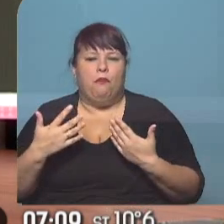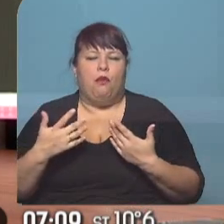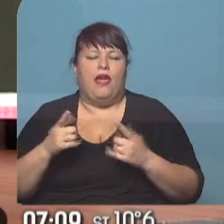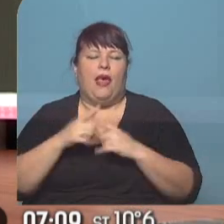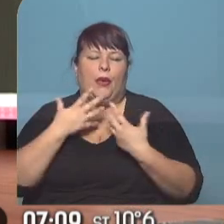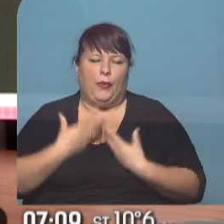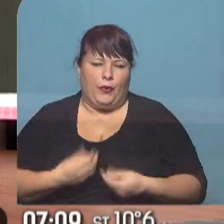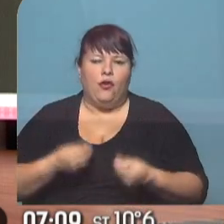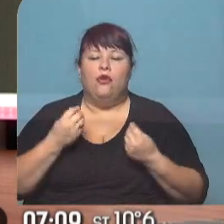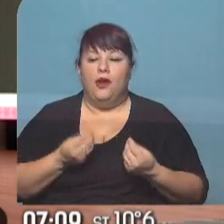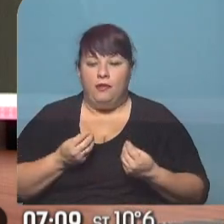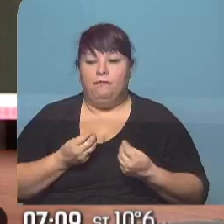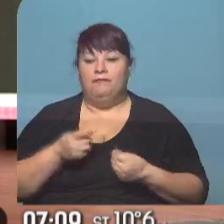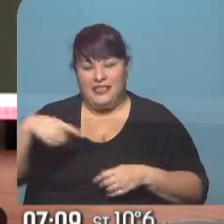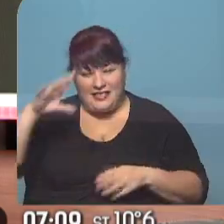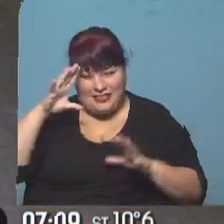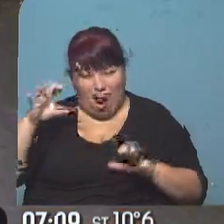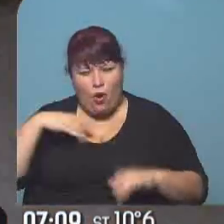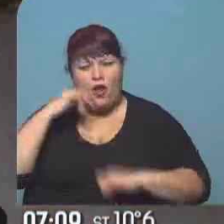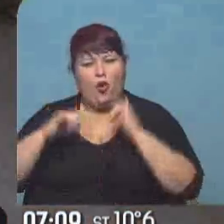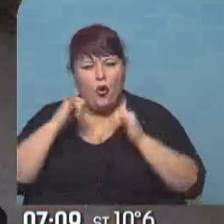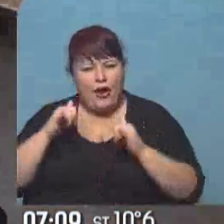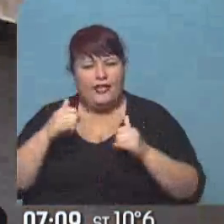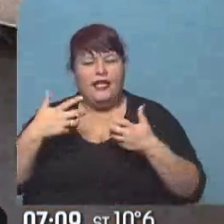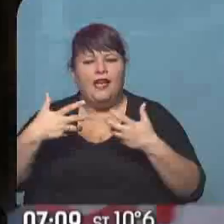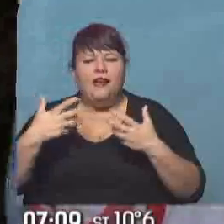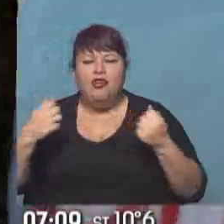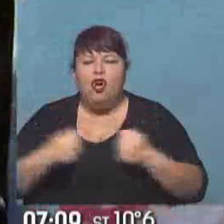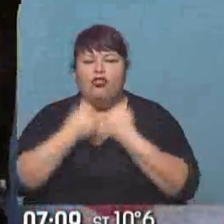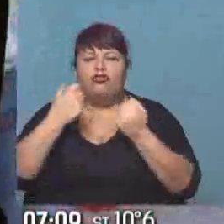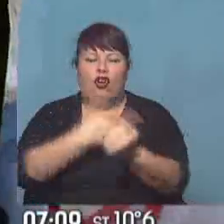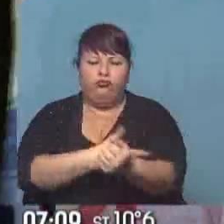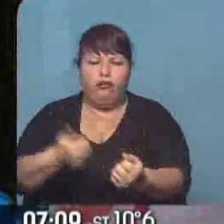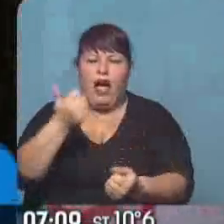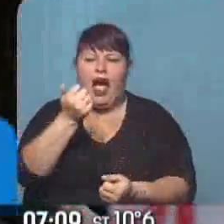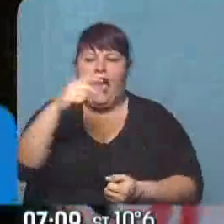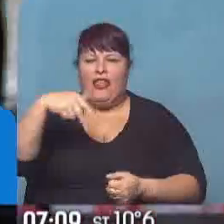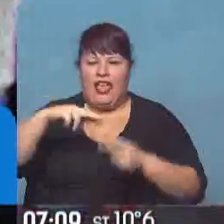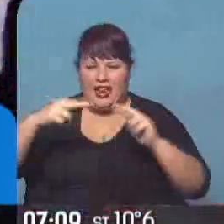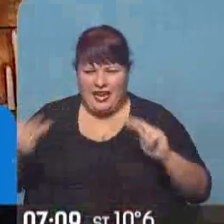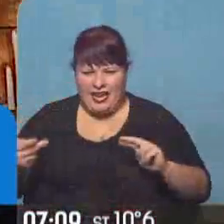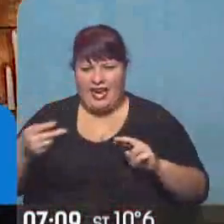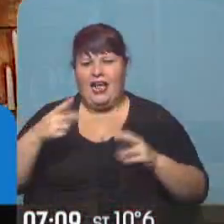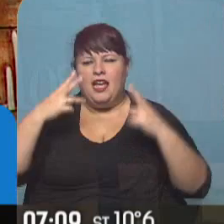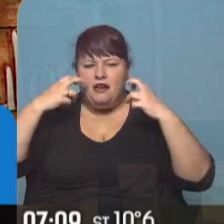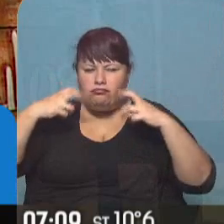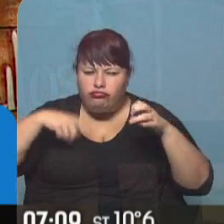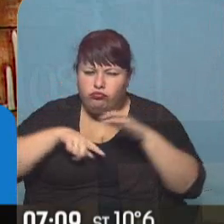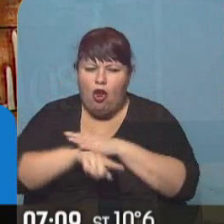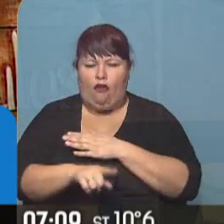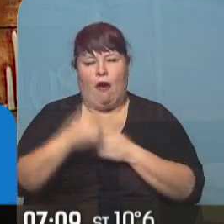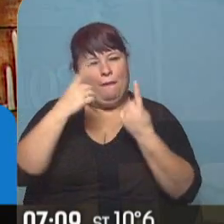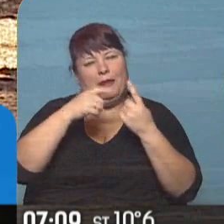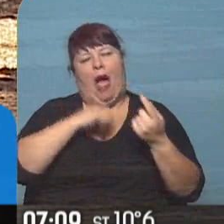de alivio. Porque, recuerdan ustedes, habíamos hablado del cotejo de ADN que se hizo en su cuerpo en un estudio mucho más profundo que la